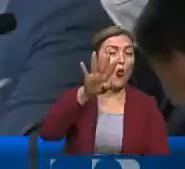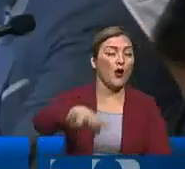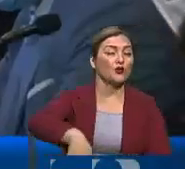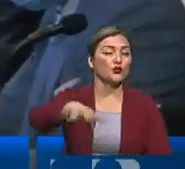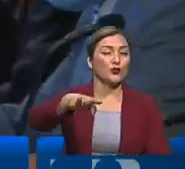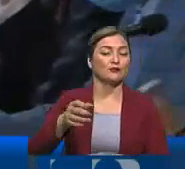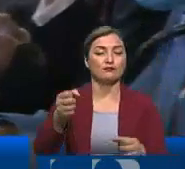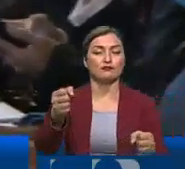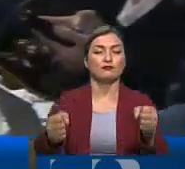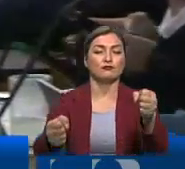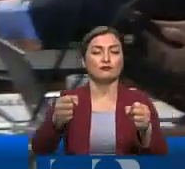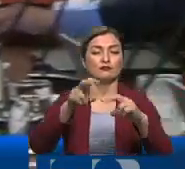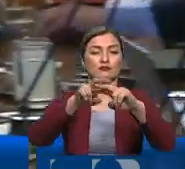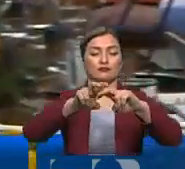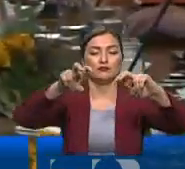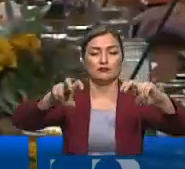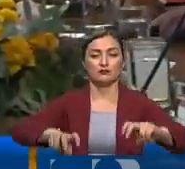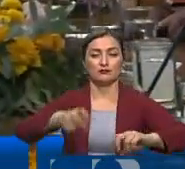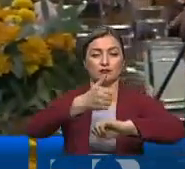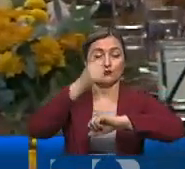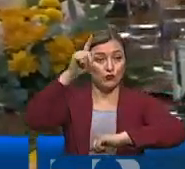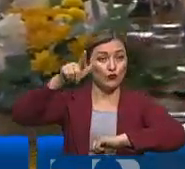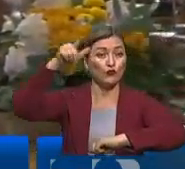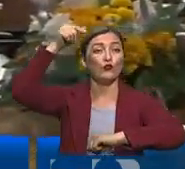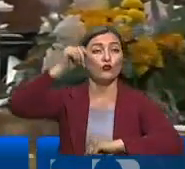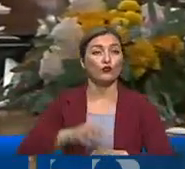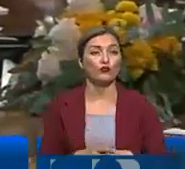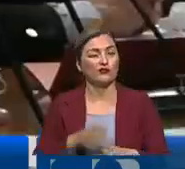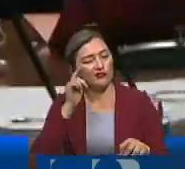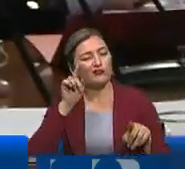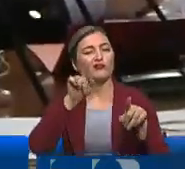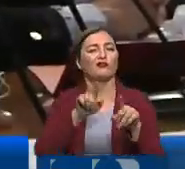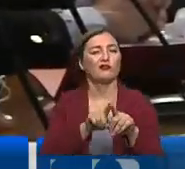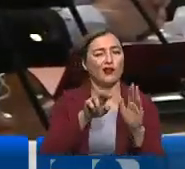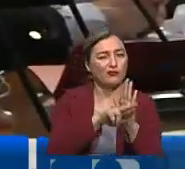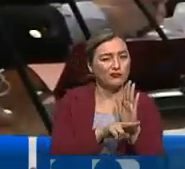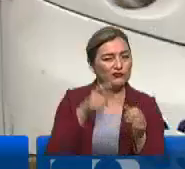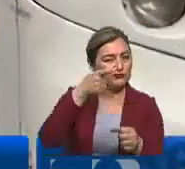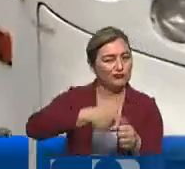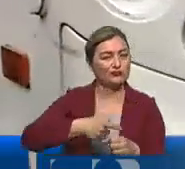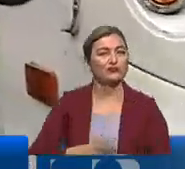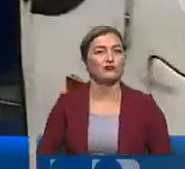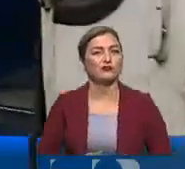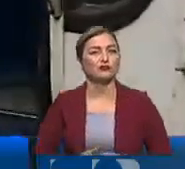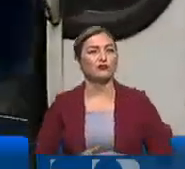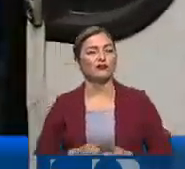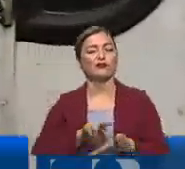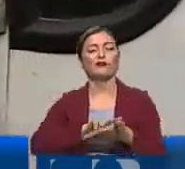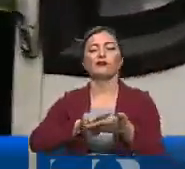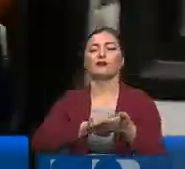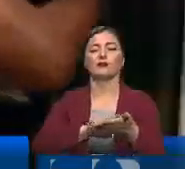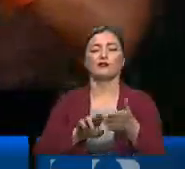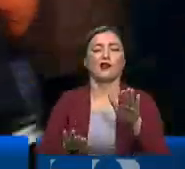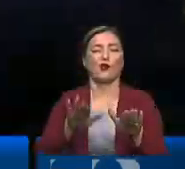4 meses, transportistas se sentaron con autoridades del gobierno para acordar los parámetros de focalización. Estas reuniones terminaron con